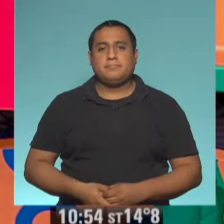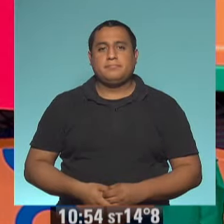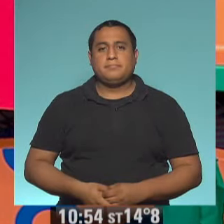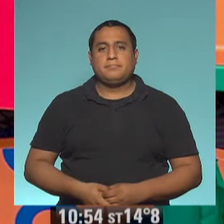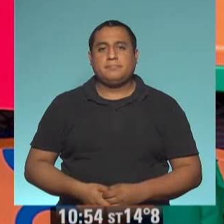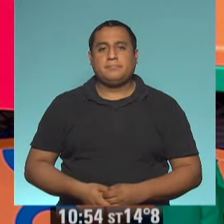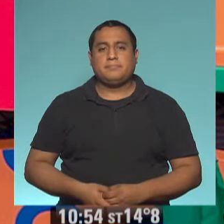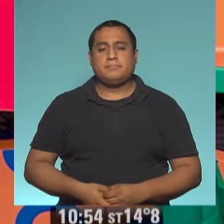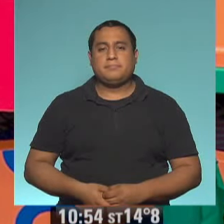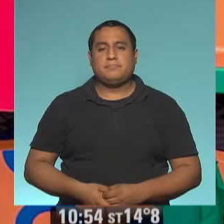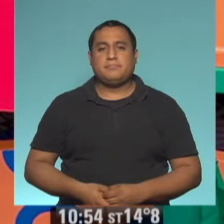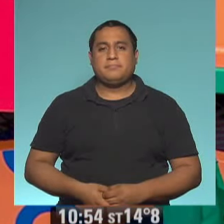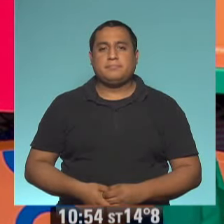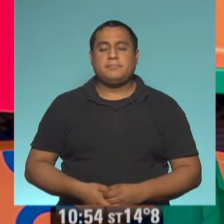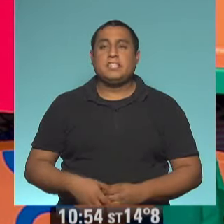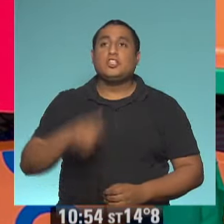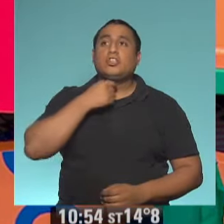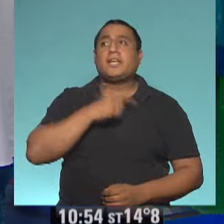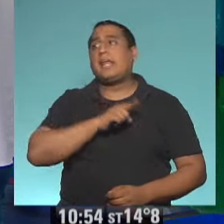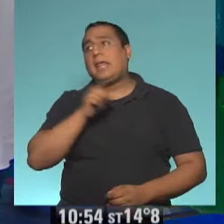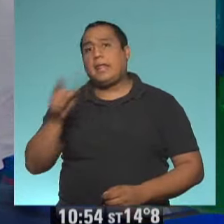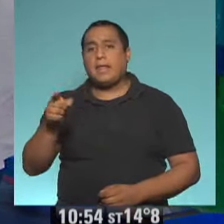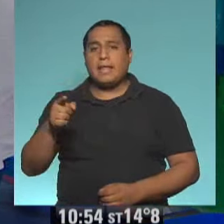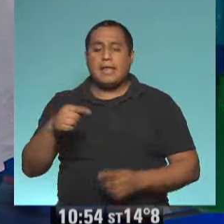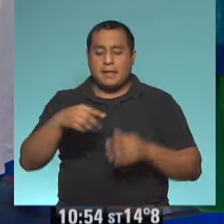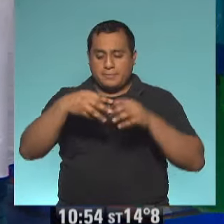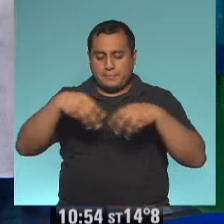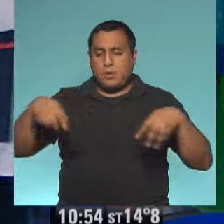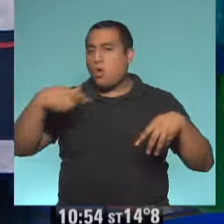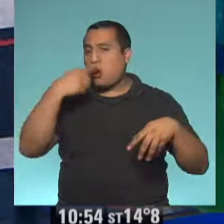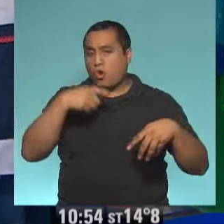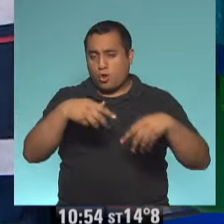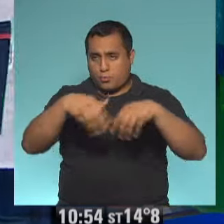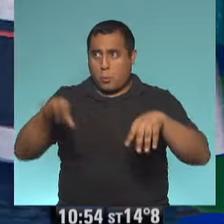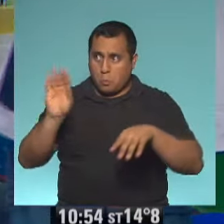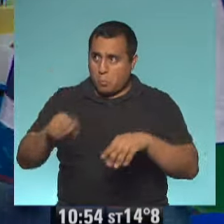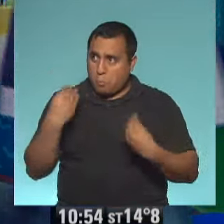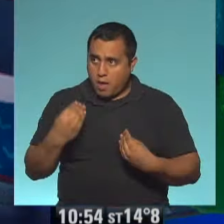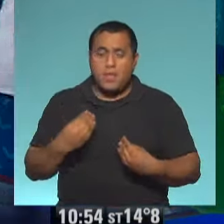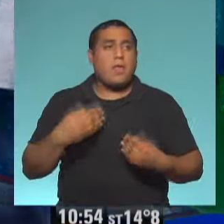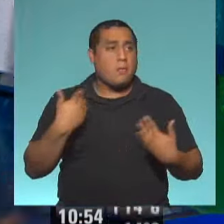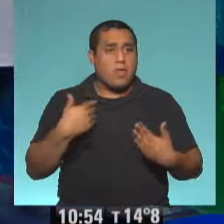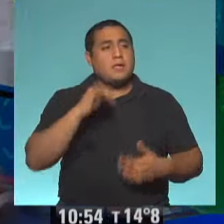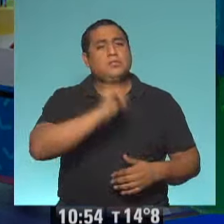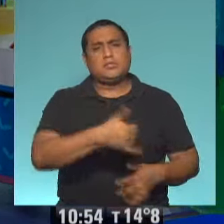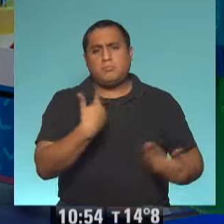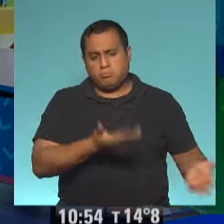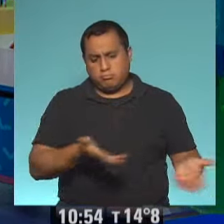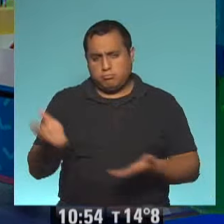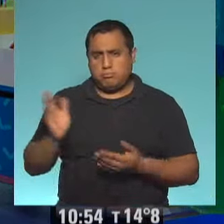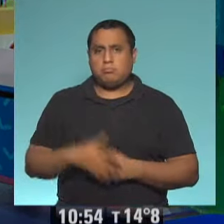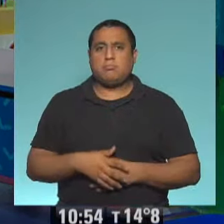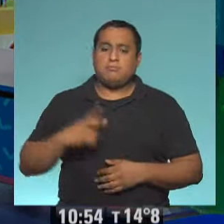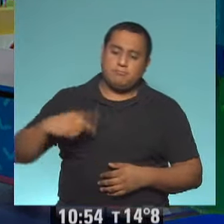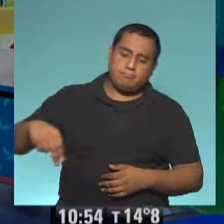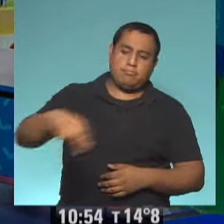Está. Yo quiero ir de ese lado a poner las tiritas rojas que estén en el verde. ¿Puedo? Sí, claro. Me, que sí. Me hago así como. ¿Te pasas? Un paseo